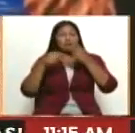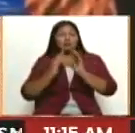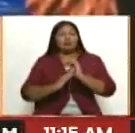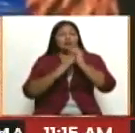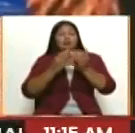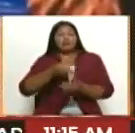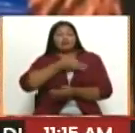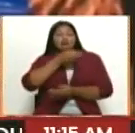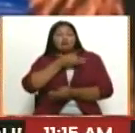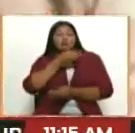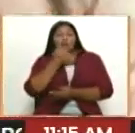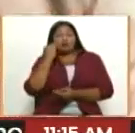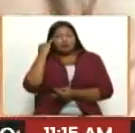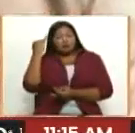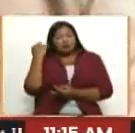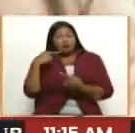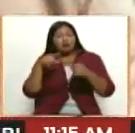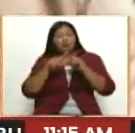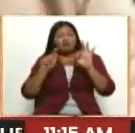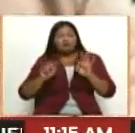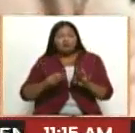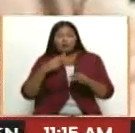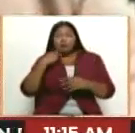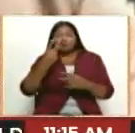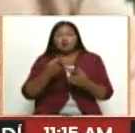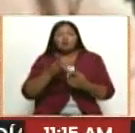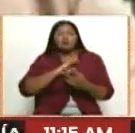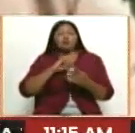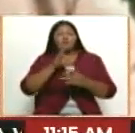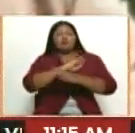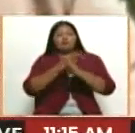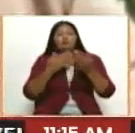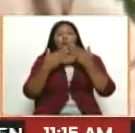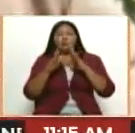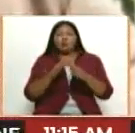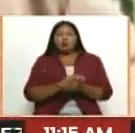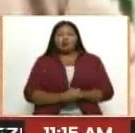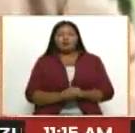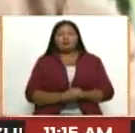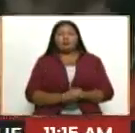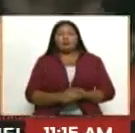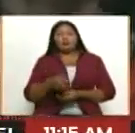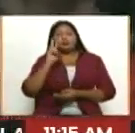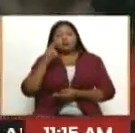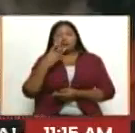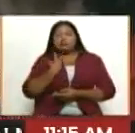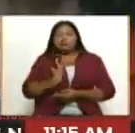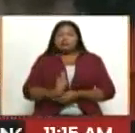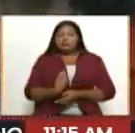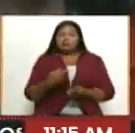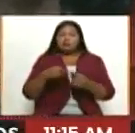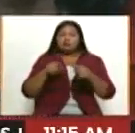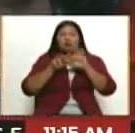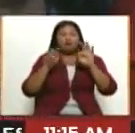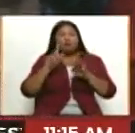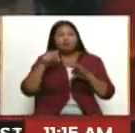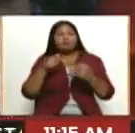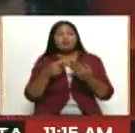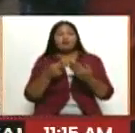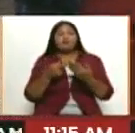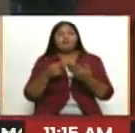dirigentes sociales, intelectuales y voceros del poder popular expresaron su pesar por la partida física de este